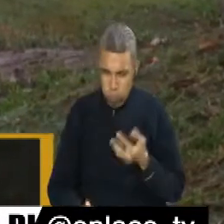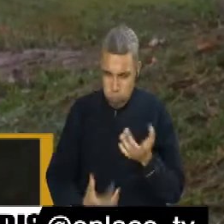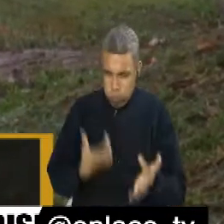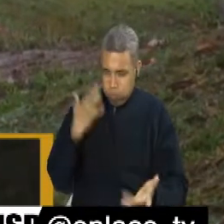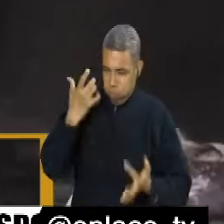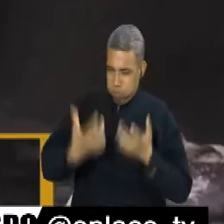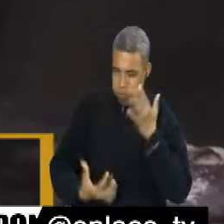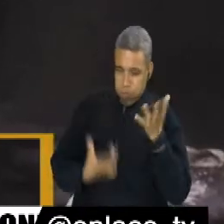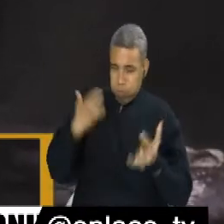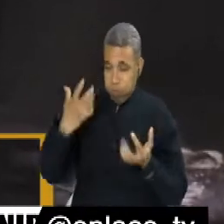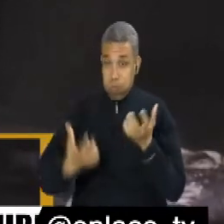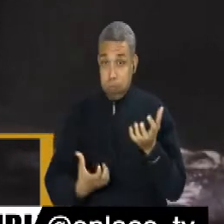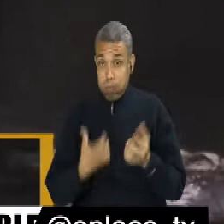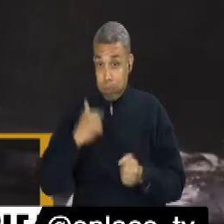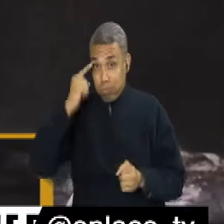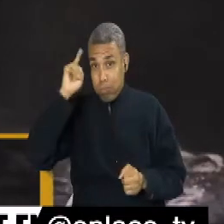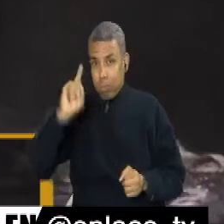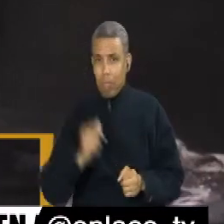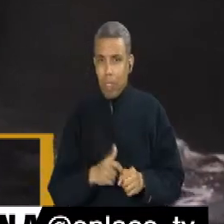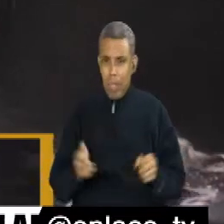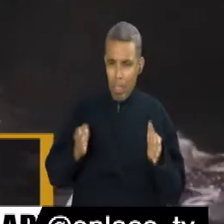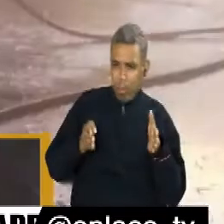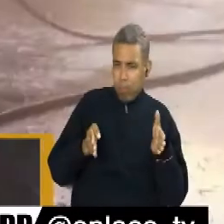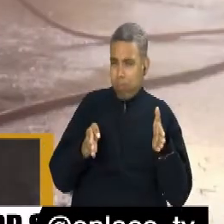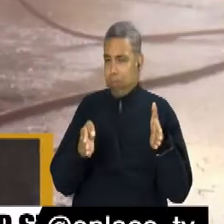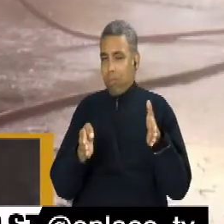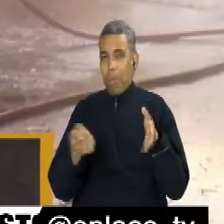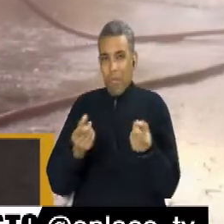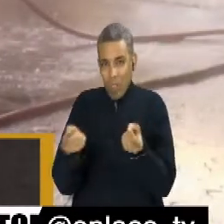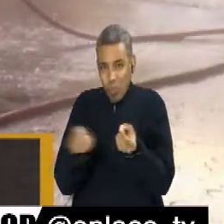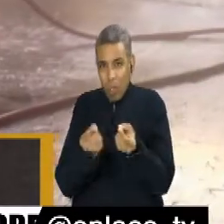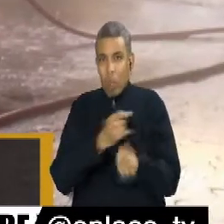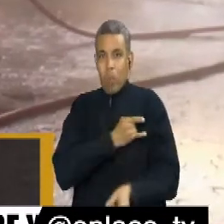al puerto petrolero a la altura de la Universidad de La Paz.